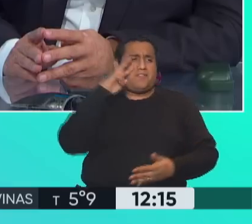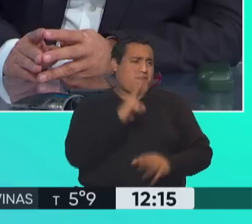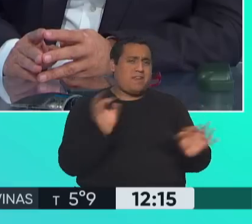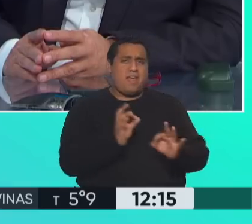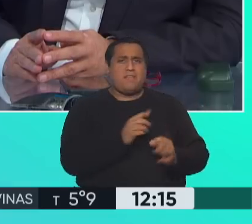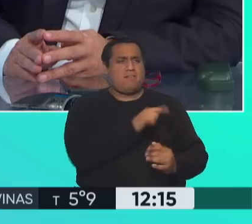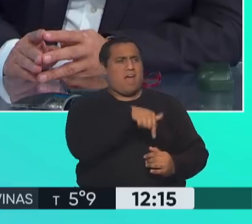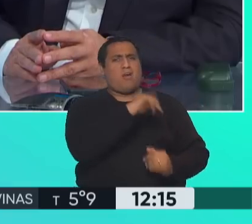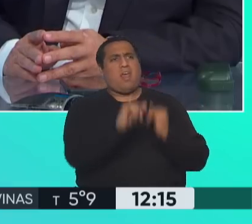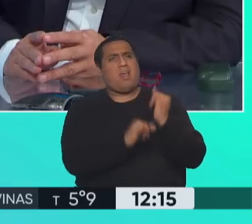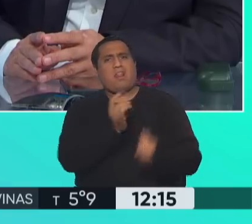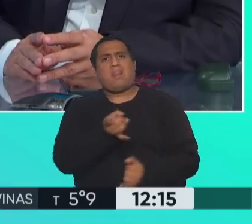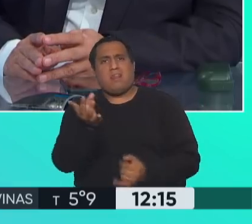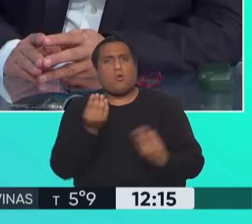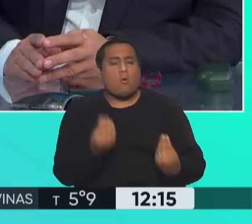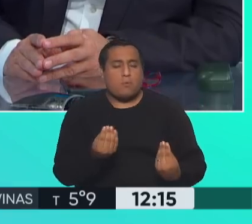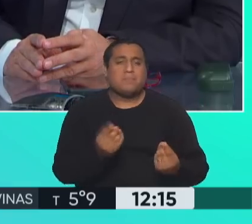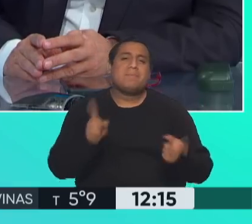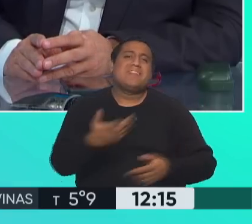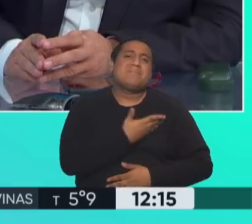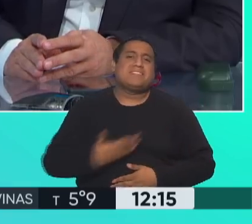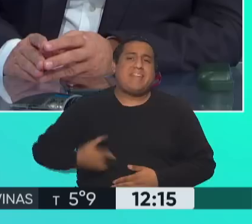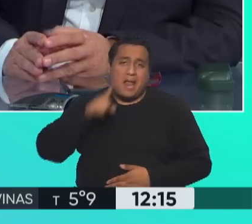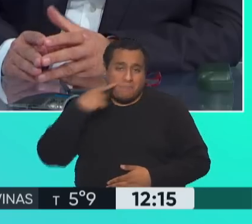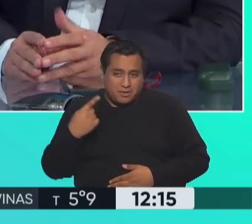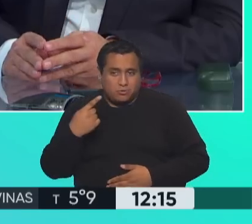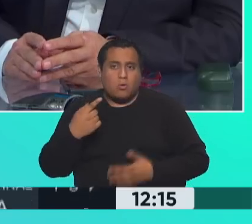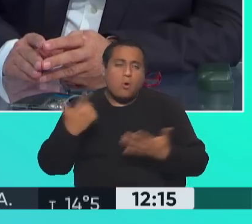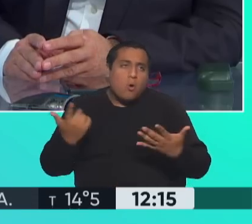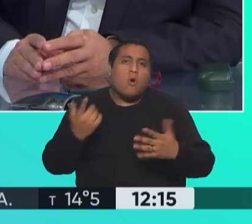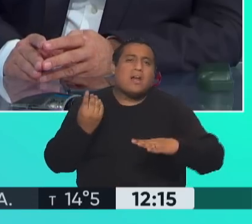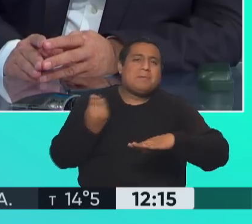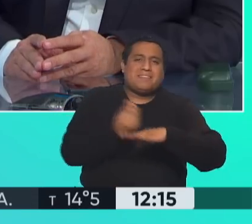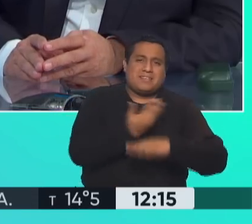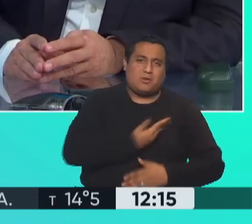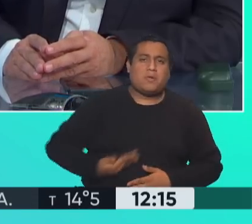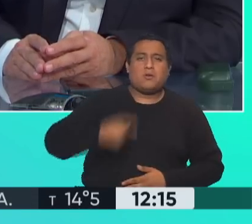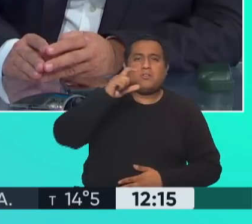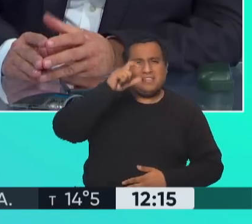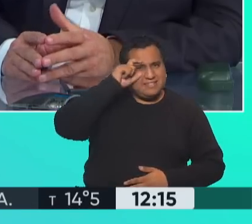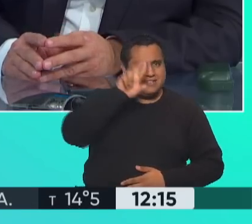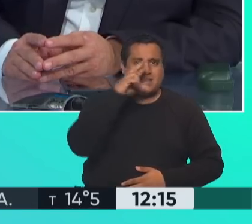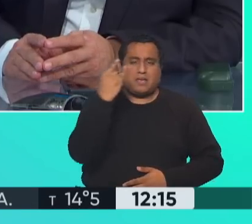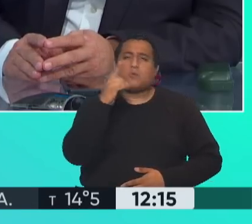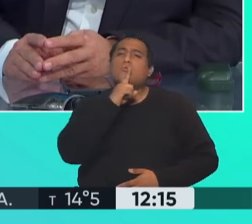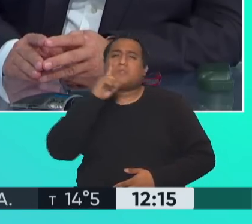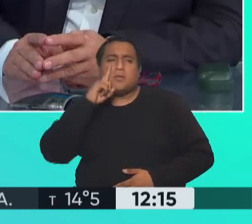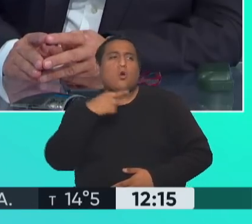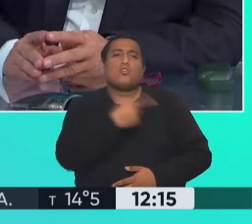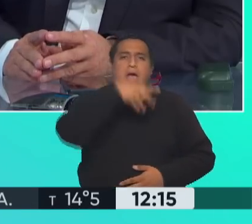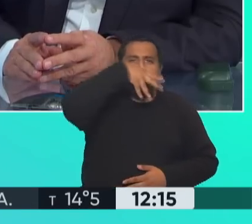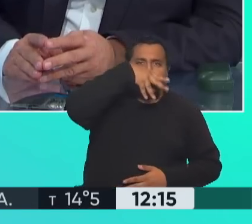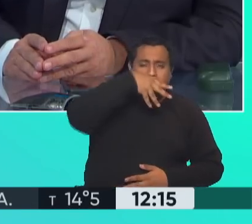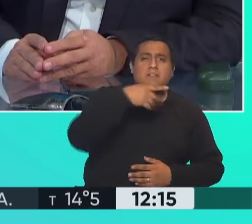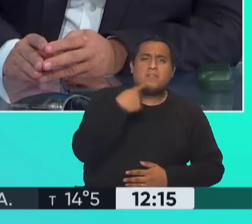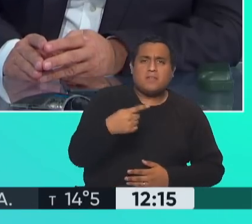también es cierto, vos hacías referencia al presidente Alberto Fernández, a la portavoz Gabriela Cerruti, y se sumaron Aníbal Fernández, que dijo la